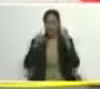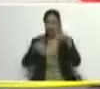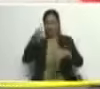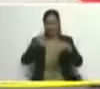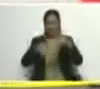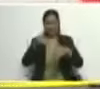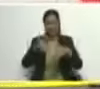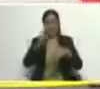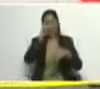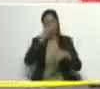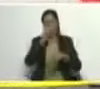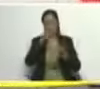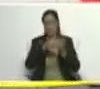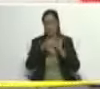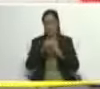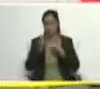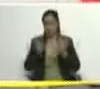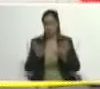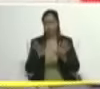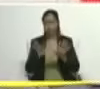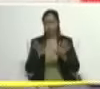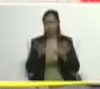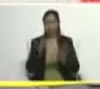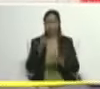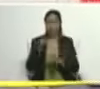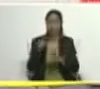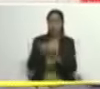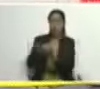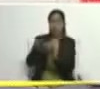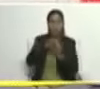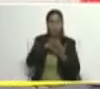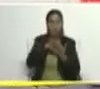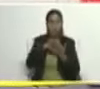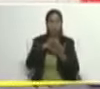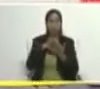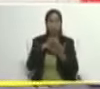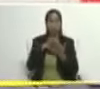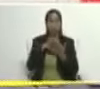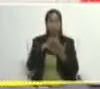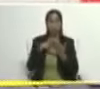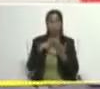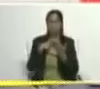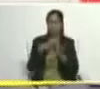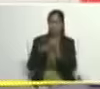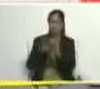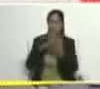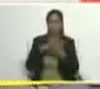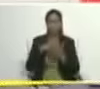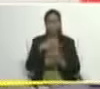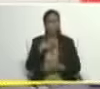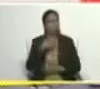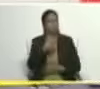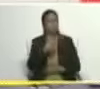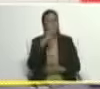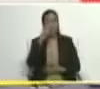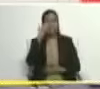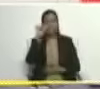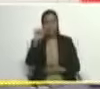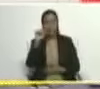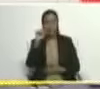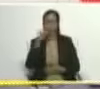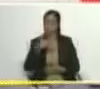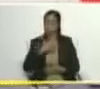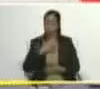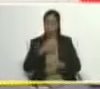año 2018. Y me dijo, en el momento, me dijo, Nicolás, te regalo